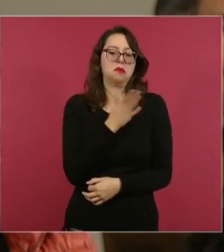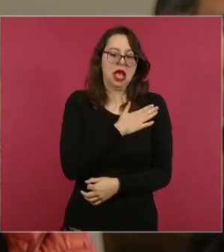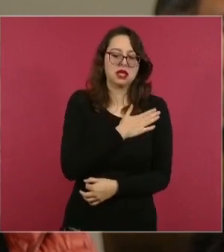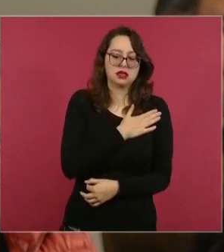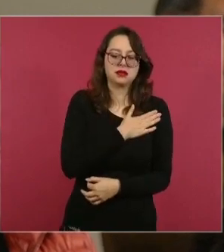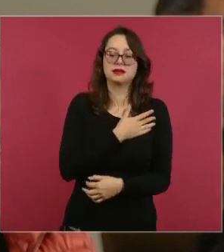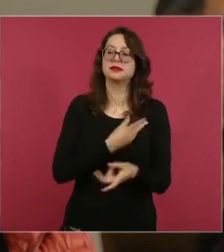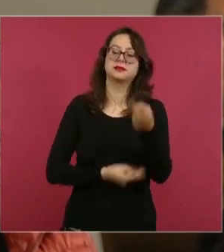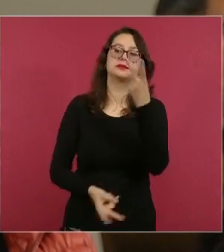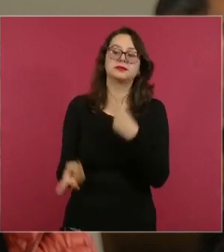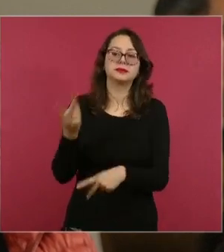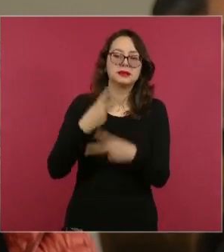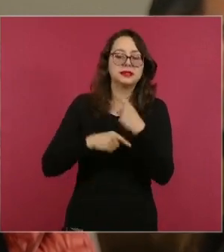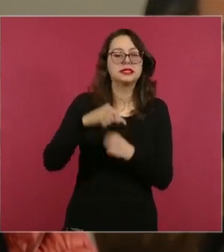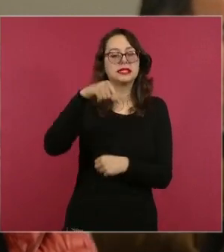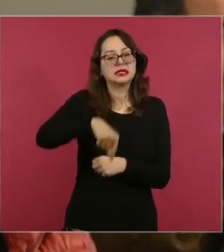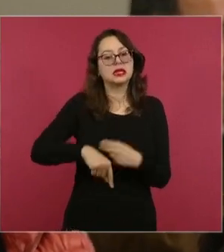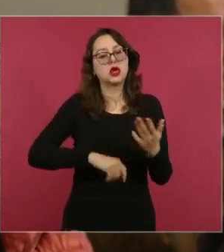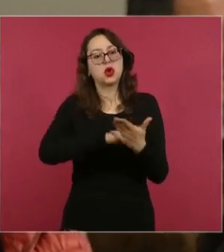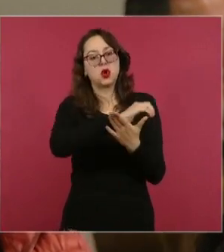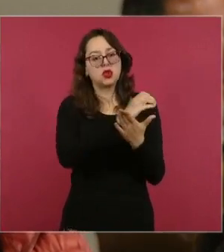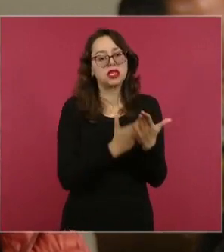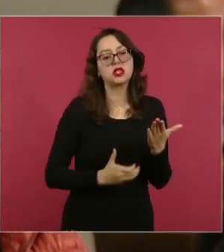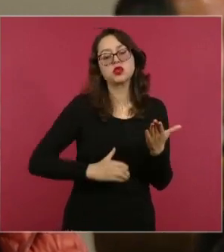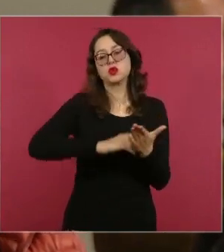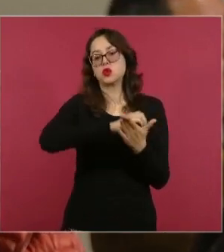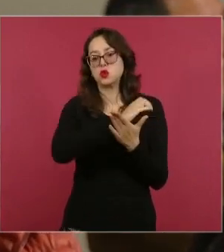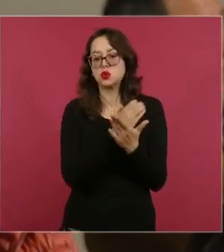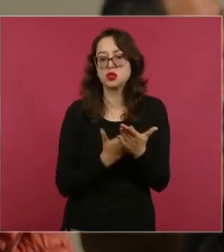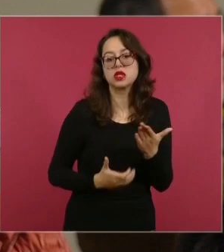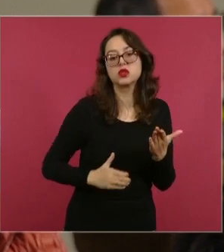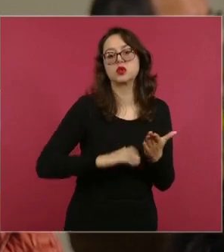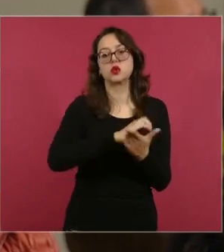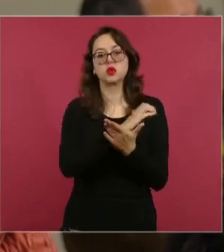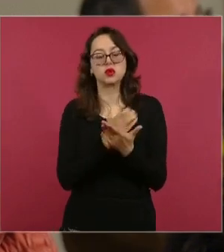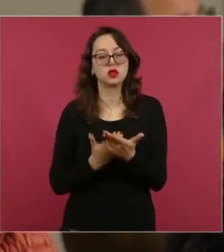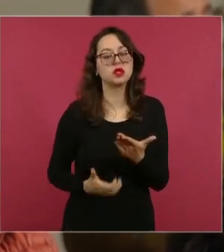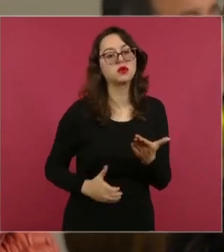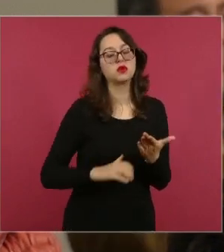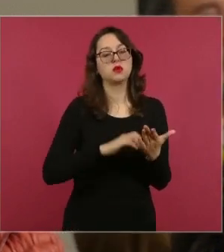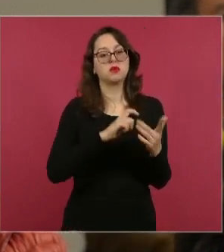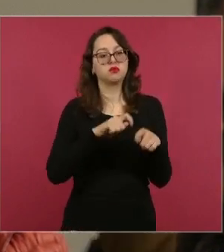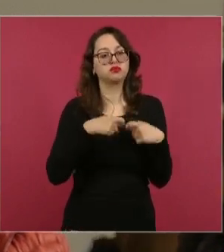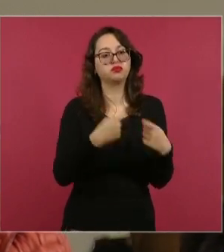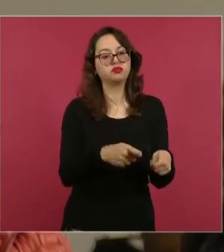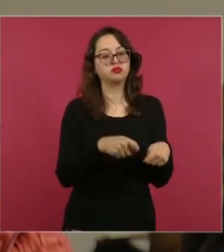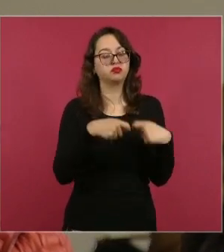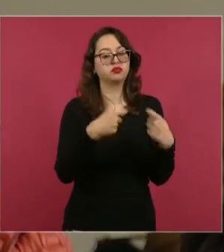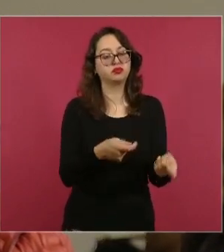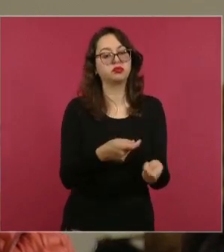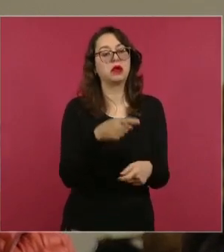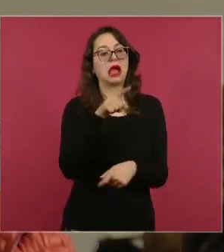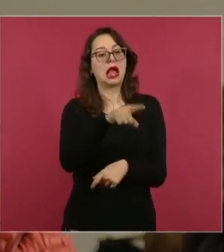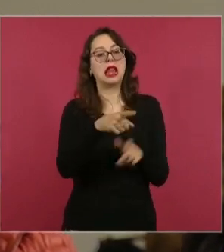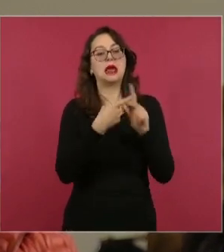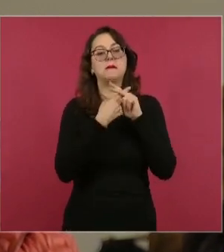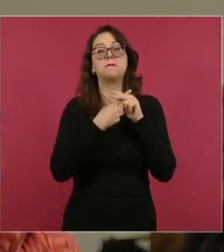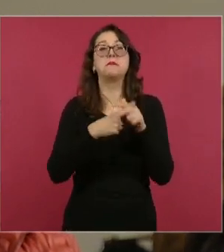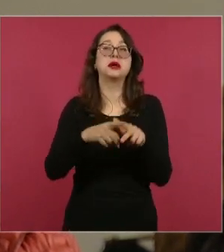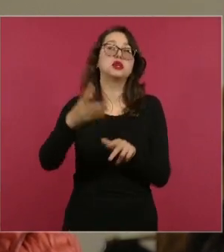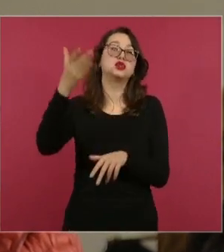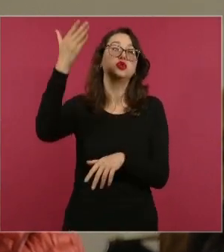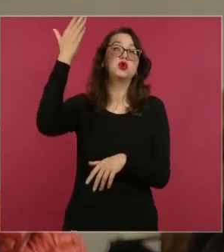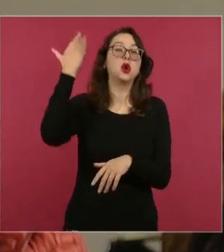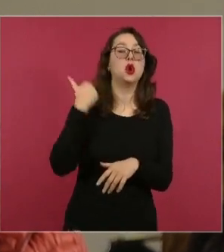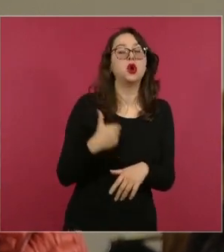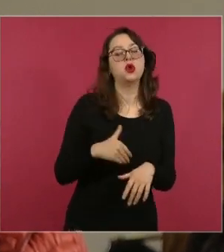sido con diversos contratos desde que comenzó trabajando donde lo conocí en el heraldo de México ahí fue